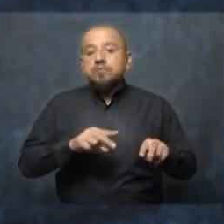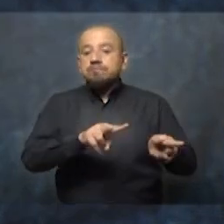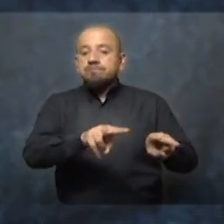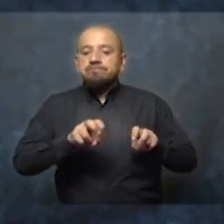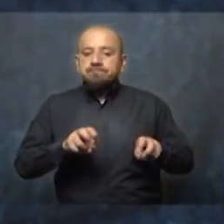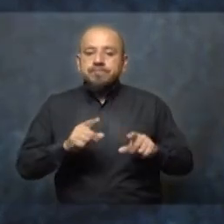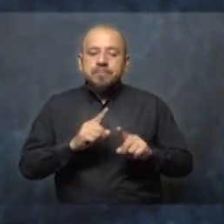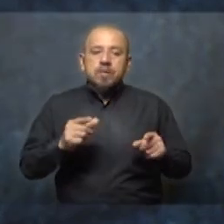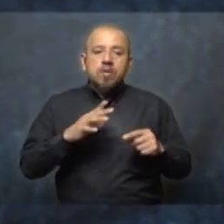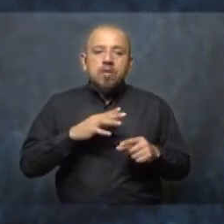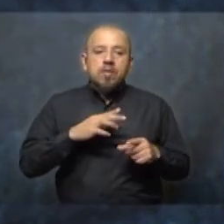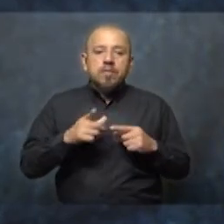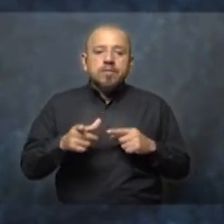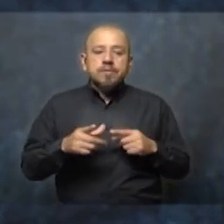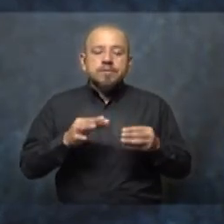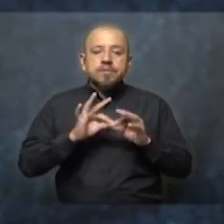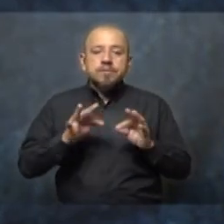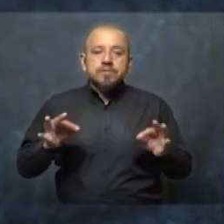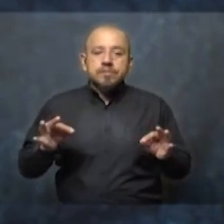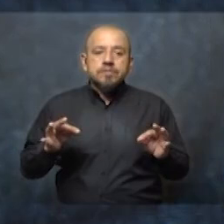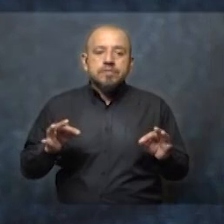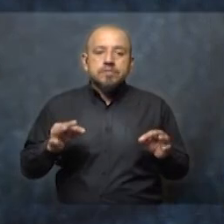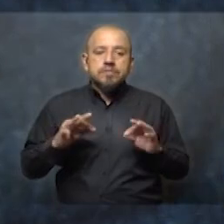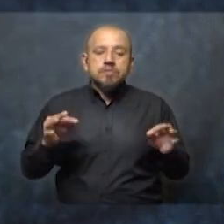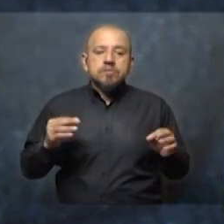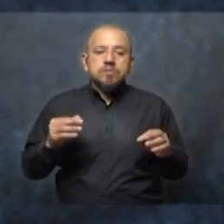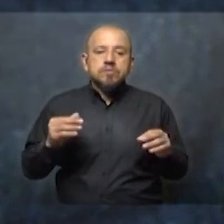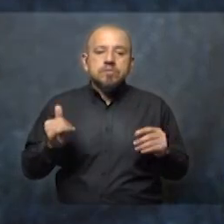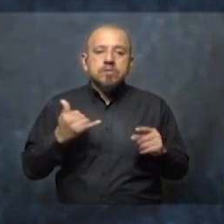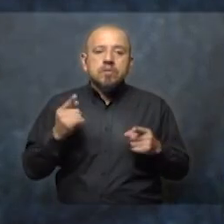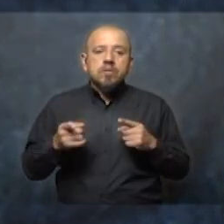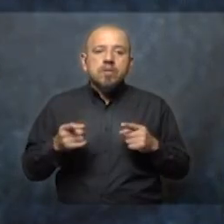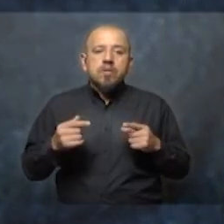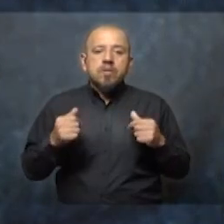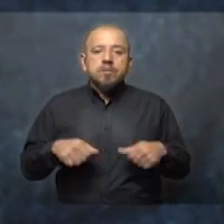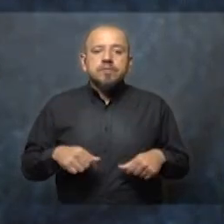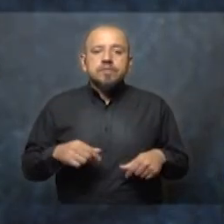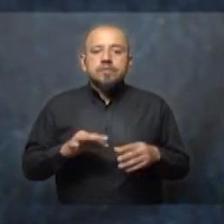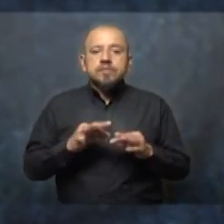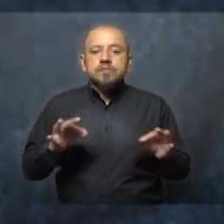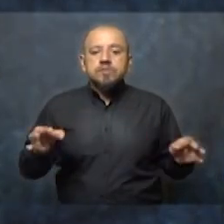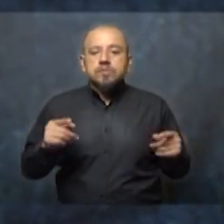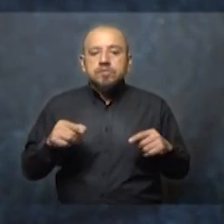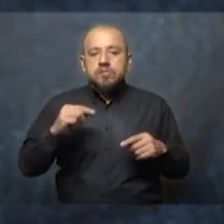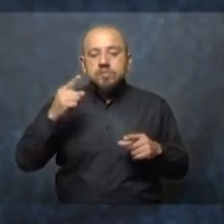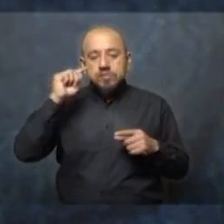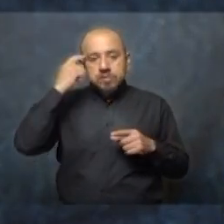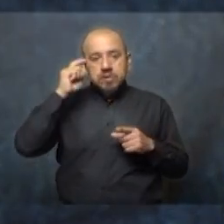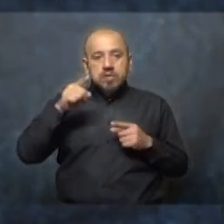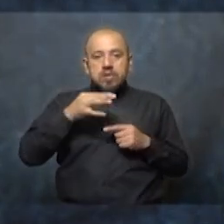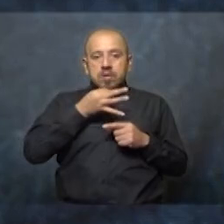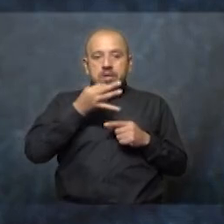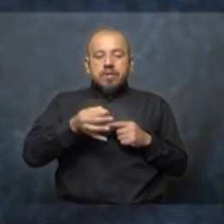este hay una Consigna que está que ha sido muy difundida en nuestro contexto que es esa idea de bueno eso que